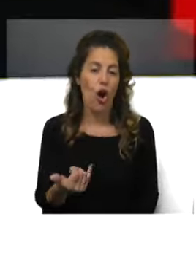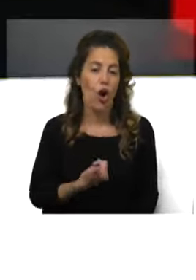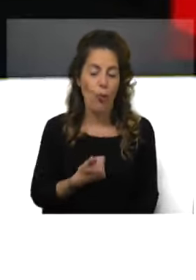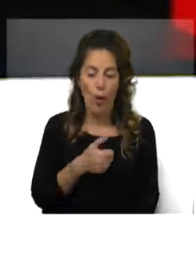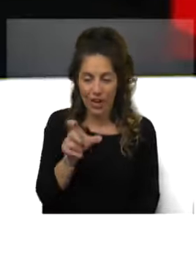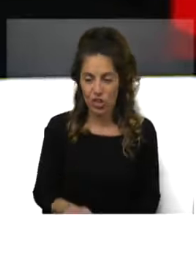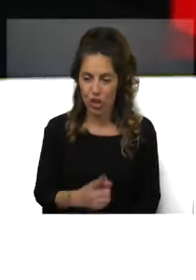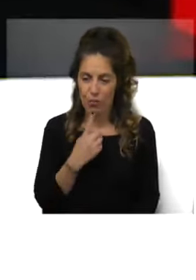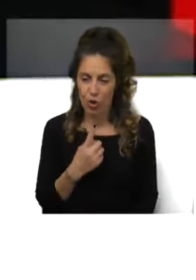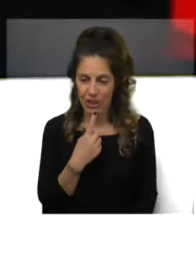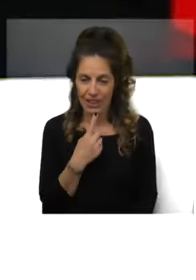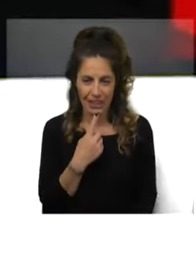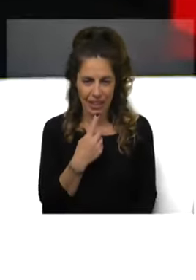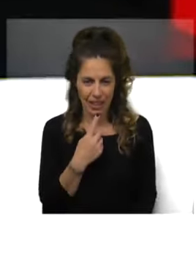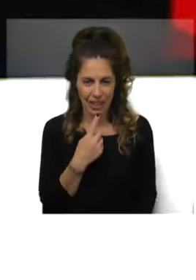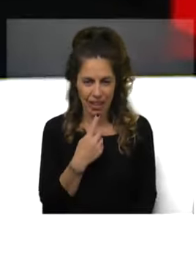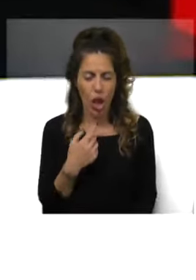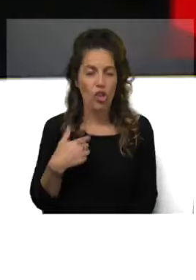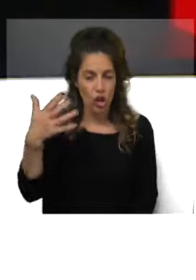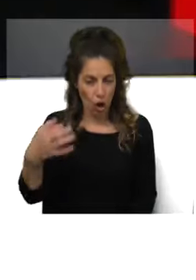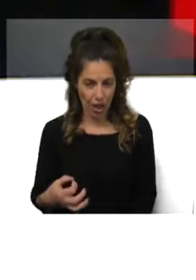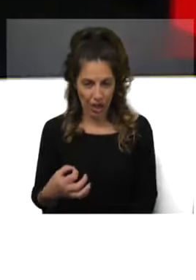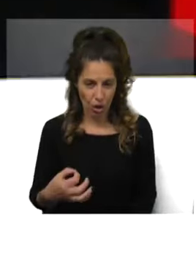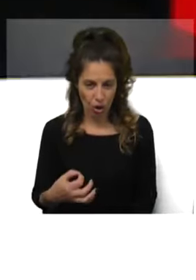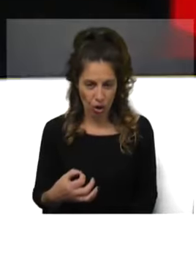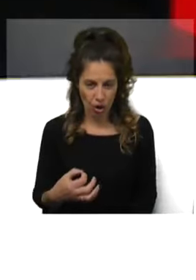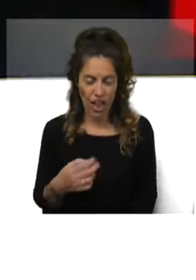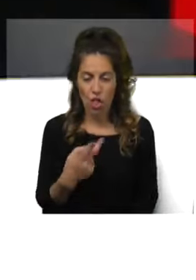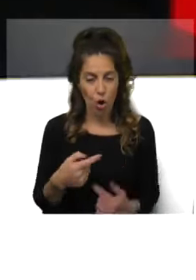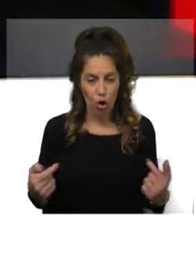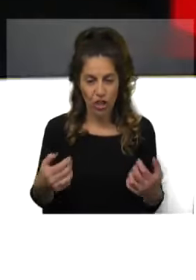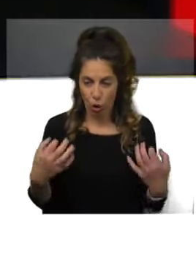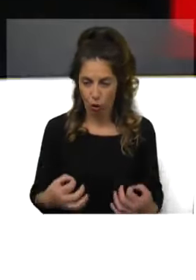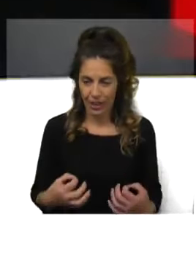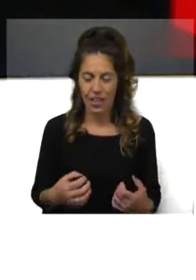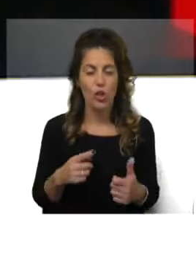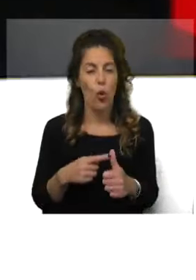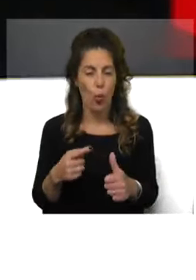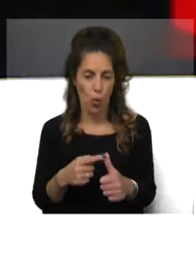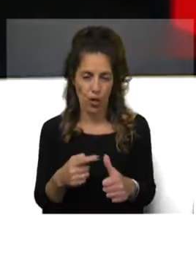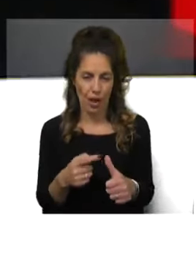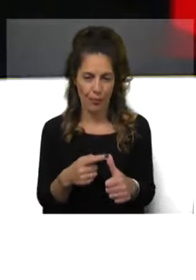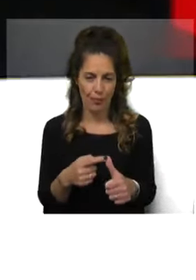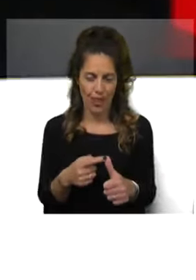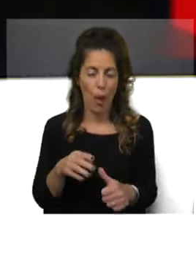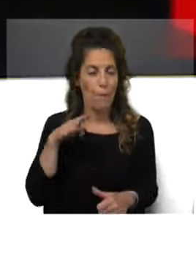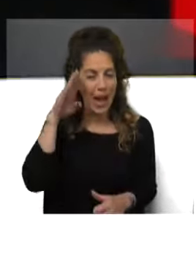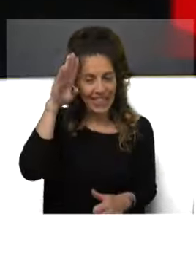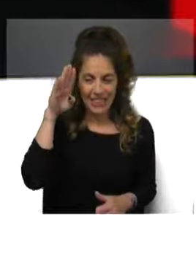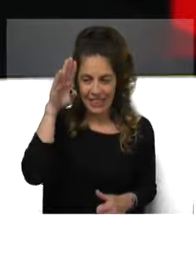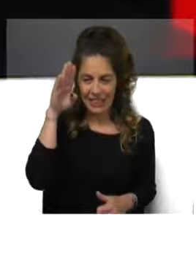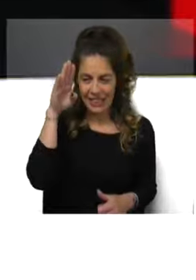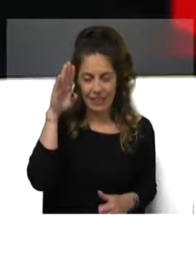este e yo creo que pasan dos dos cosas concretas Una es que digamos manini